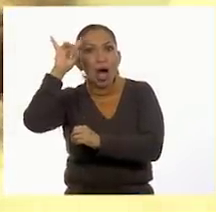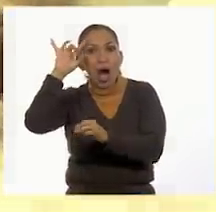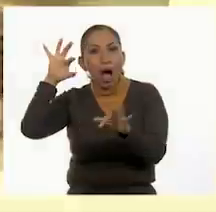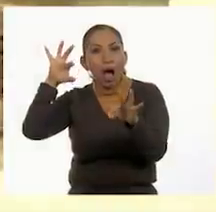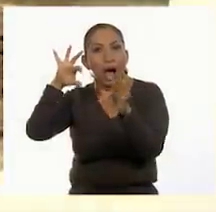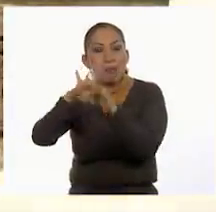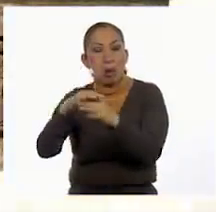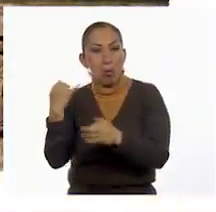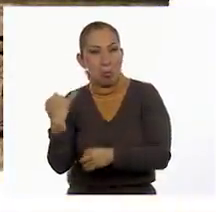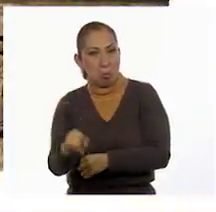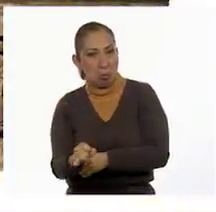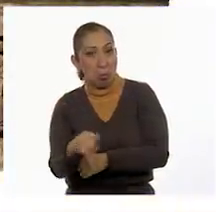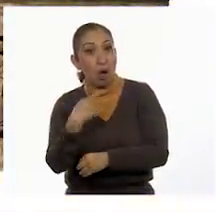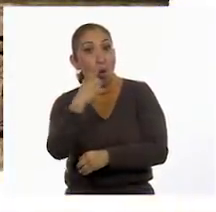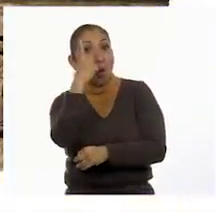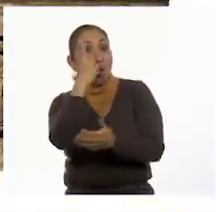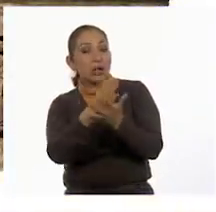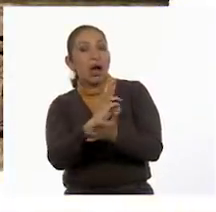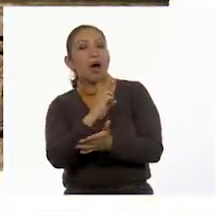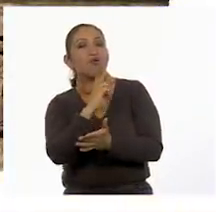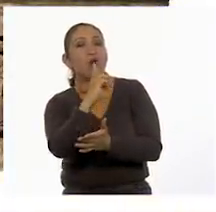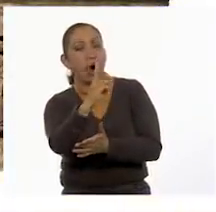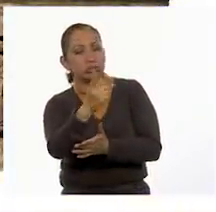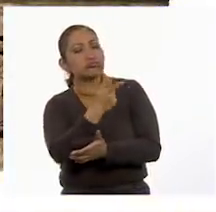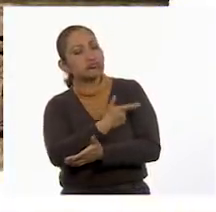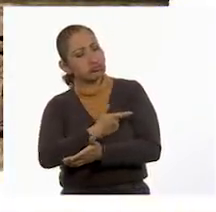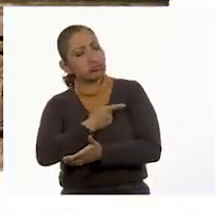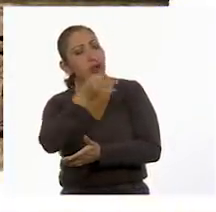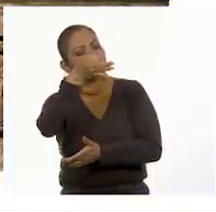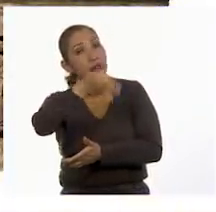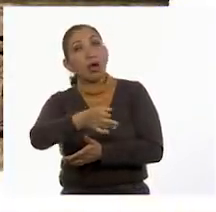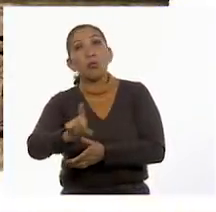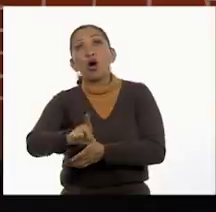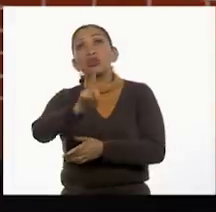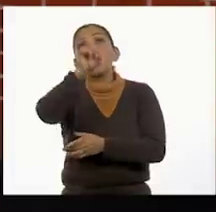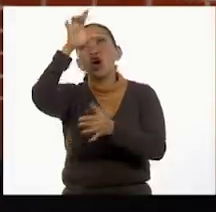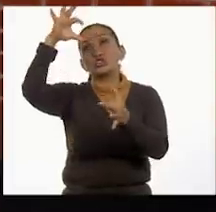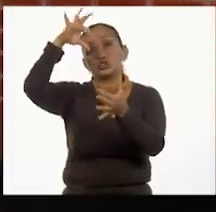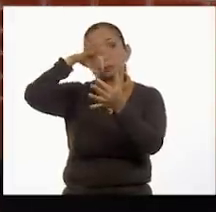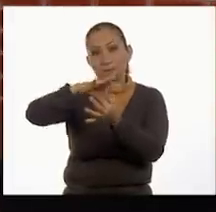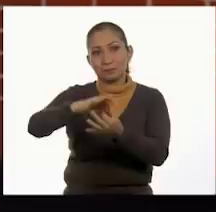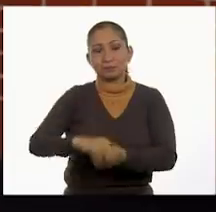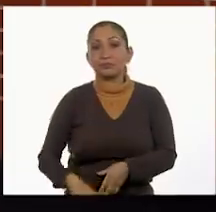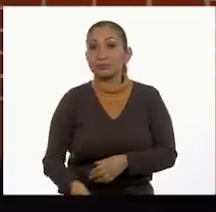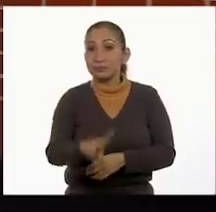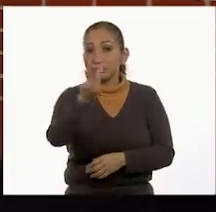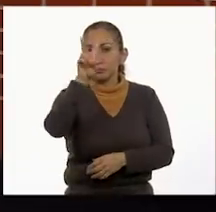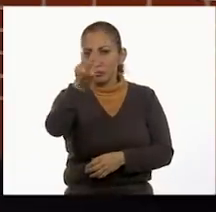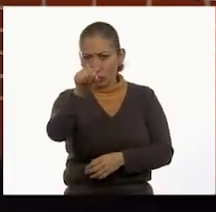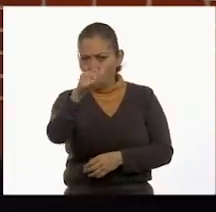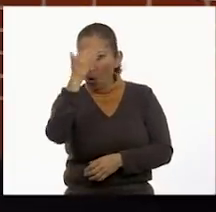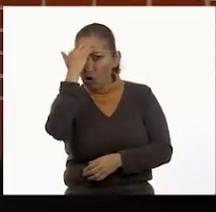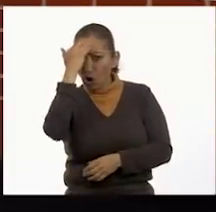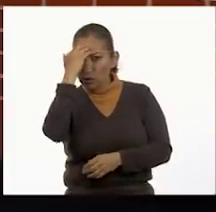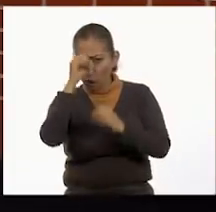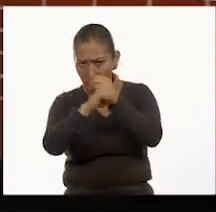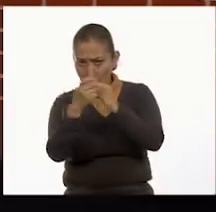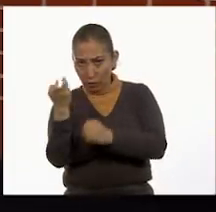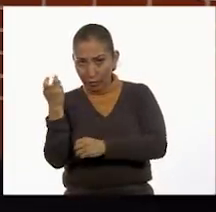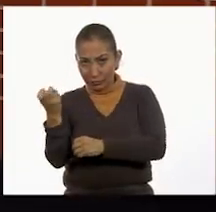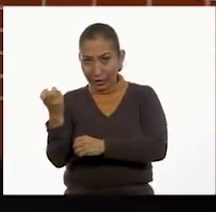diabólica y solamente las voces eran aceptadas como algo divino. 2. ¿Conoces este